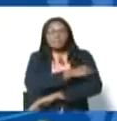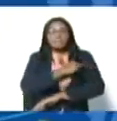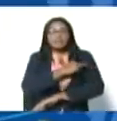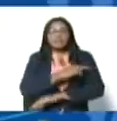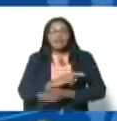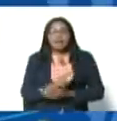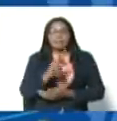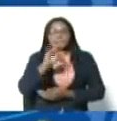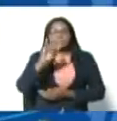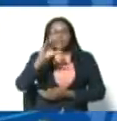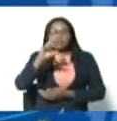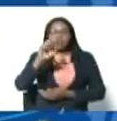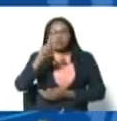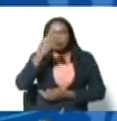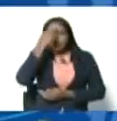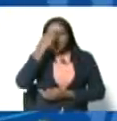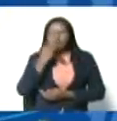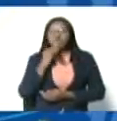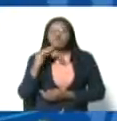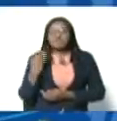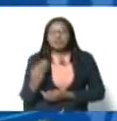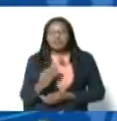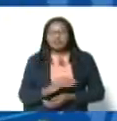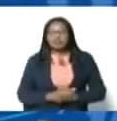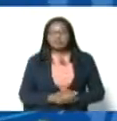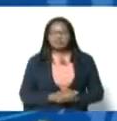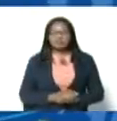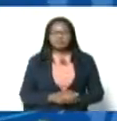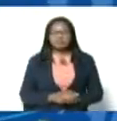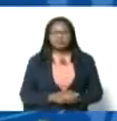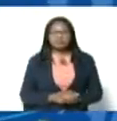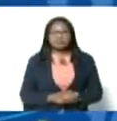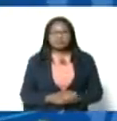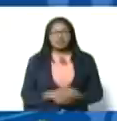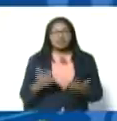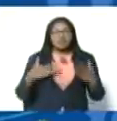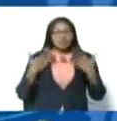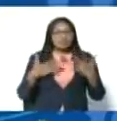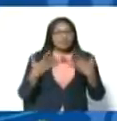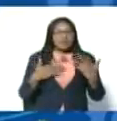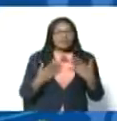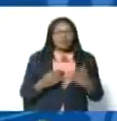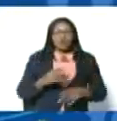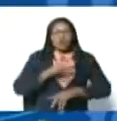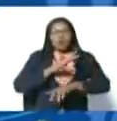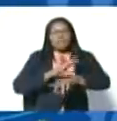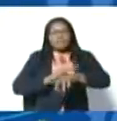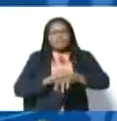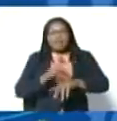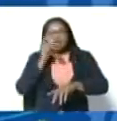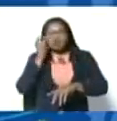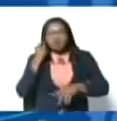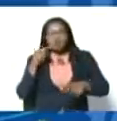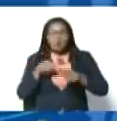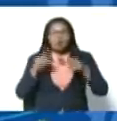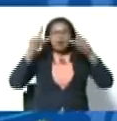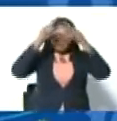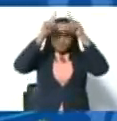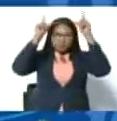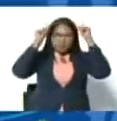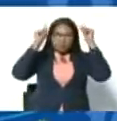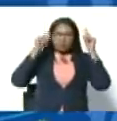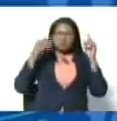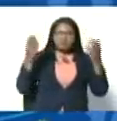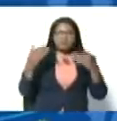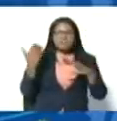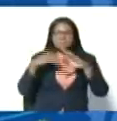Victorino Santaella en Los Teques. Y hemos empezado, están felices los médicos, las médicas, los enfermeros, las enfermeras, me han